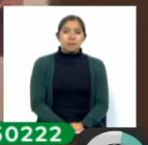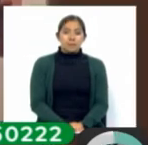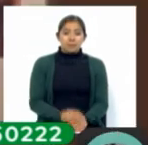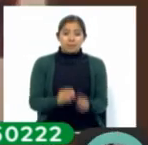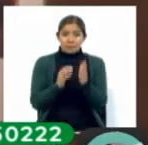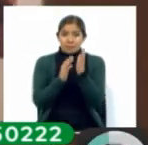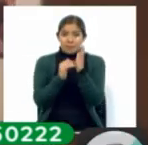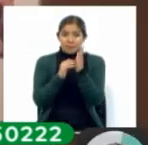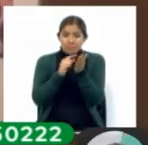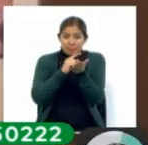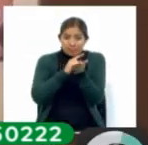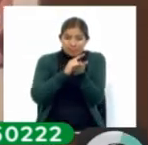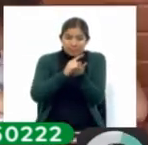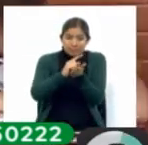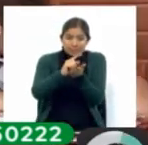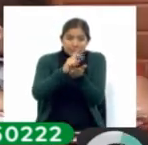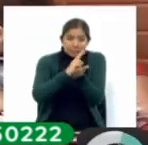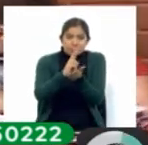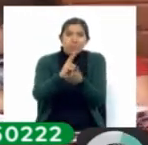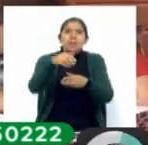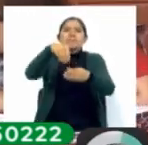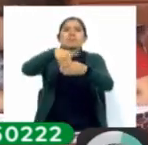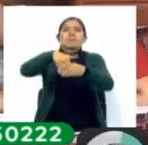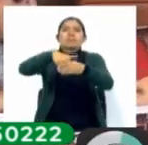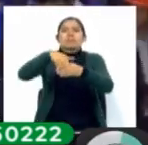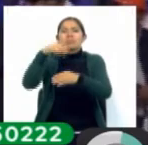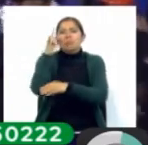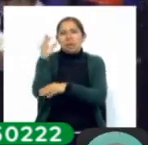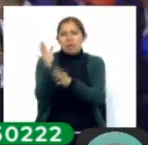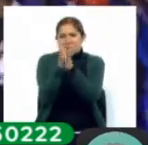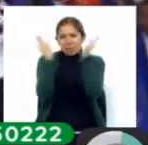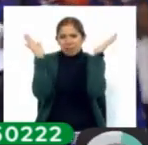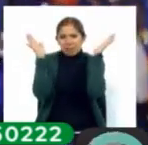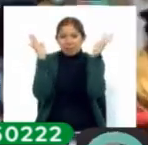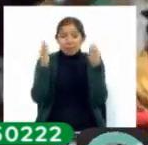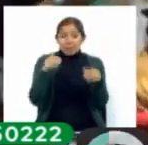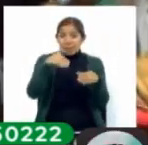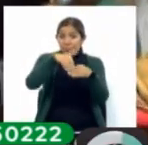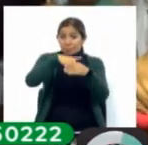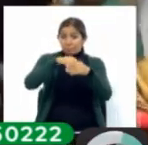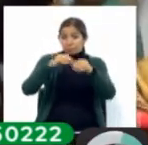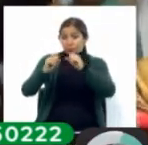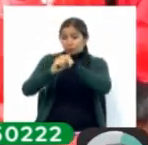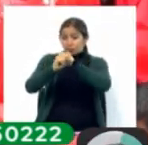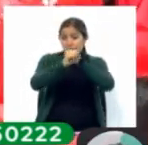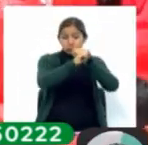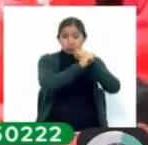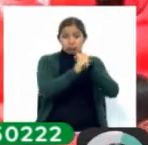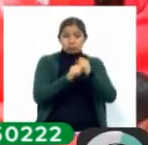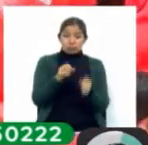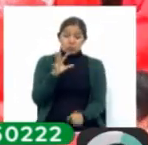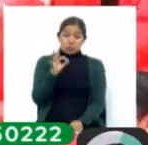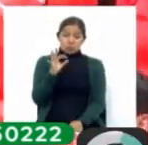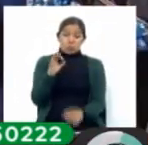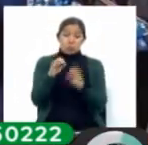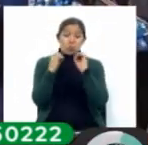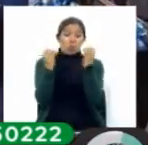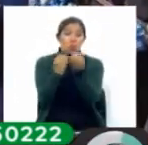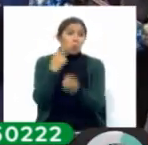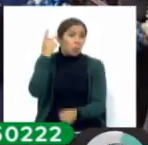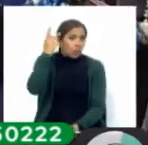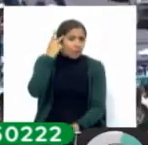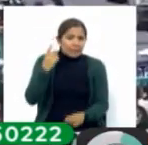Faltan menos de 2 semanas para las elecciones generales en Bolivia y las campañas electorales de las 9 organizaciones políticas en